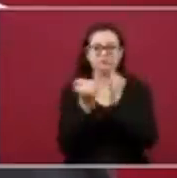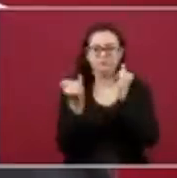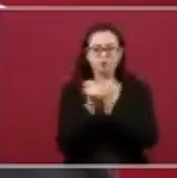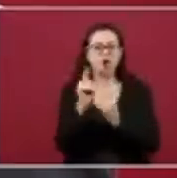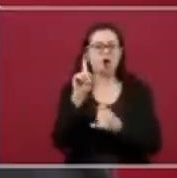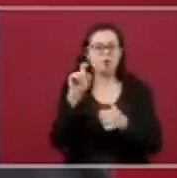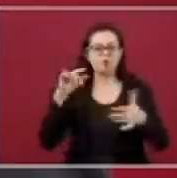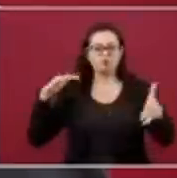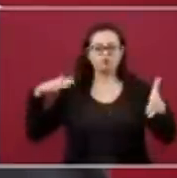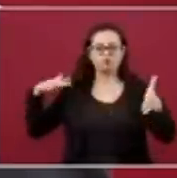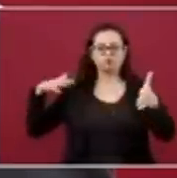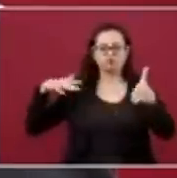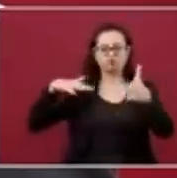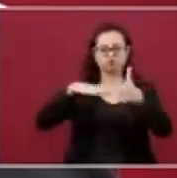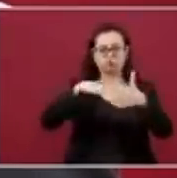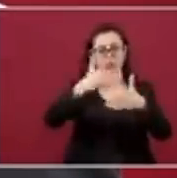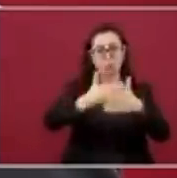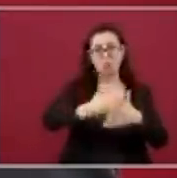hospitales,